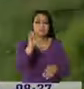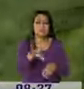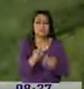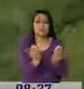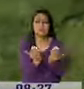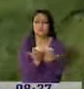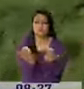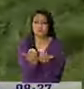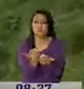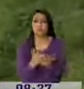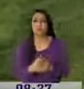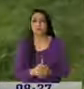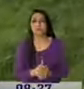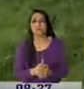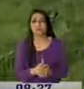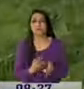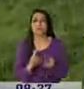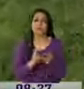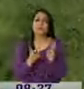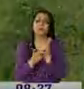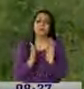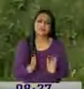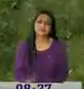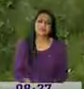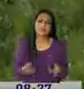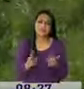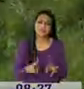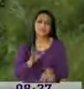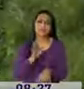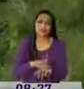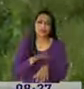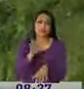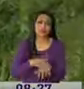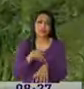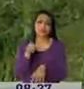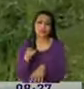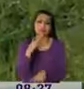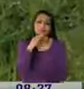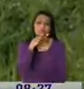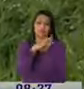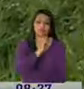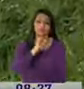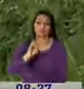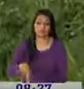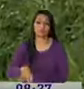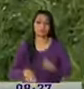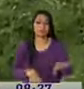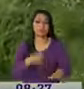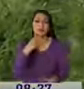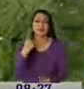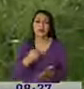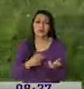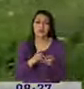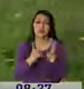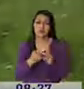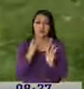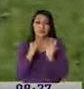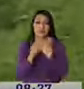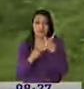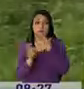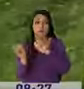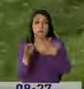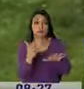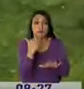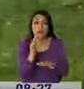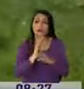basura. Los vecinos también no colaboran, porque los vecinos están para que impidan, ¿no?, a la gente que vengan